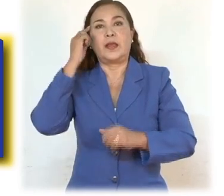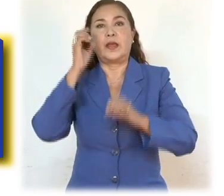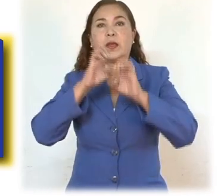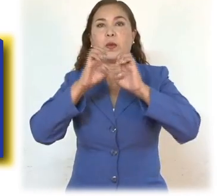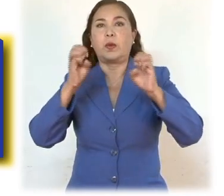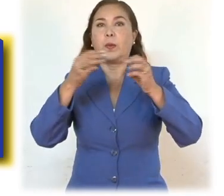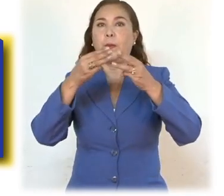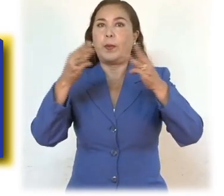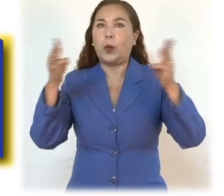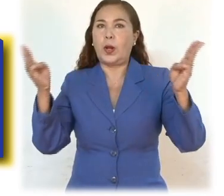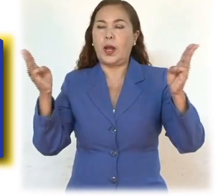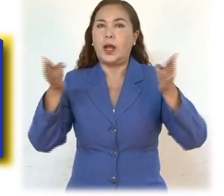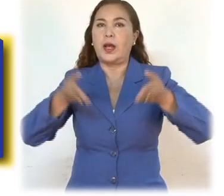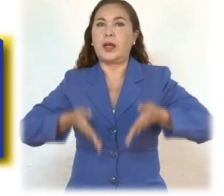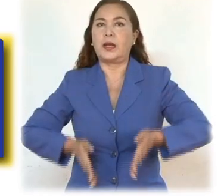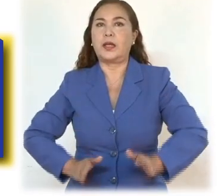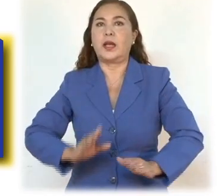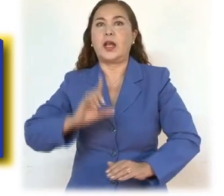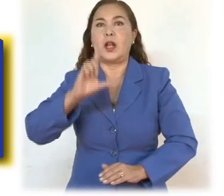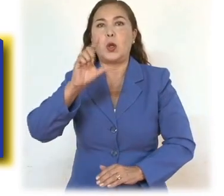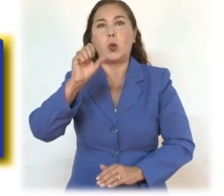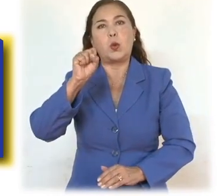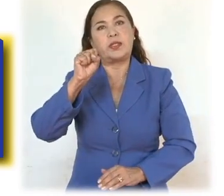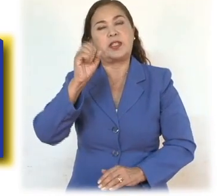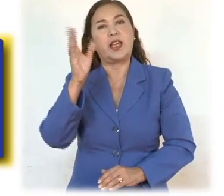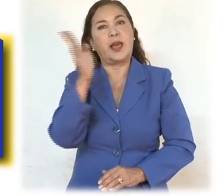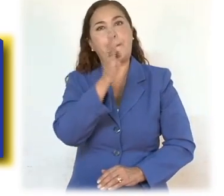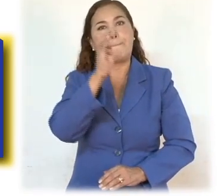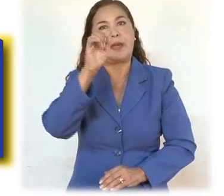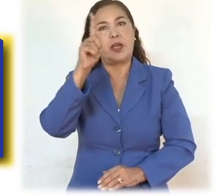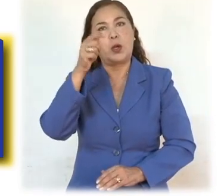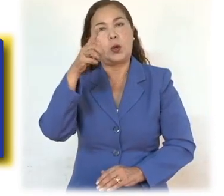Popular natalicio de Luis bigot